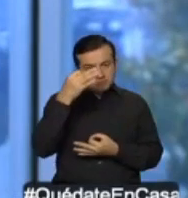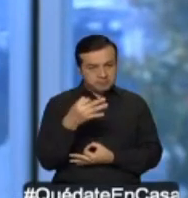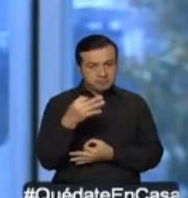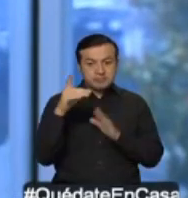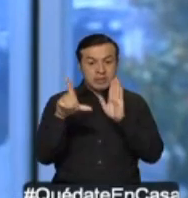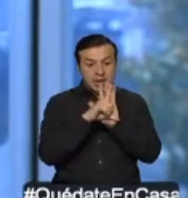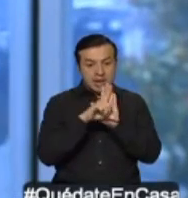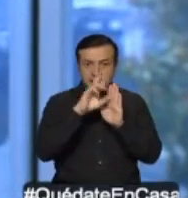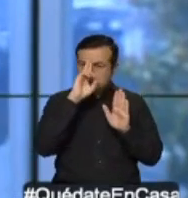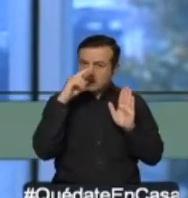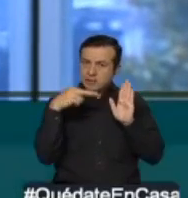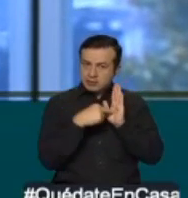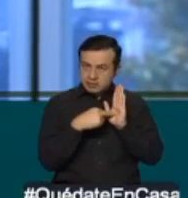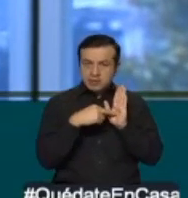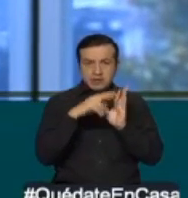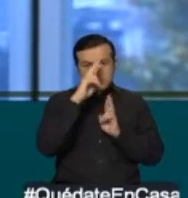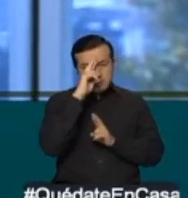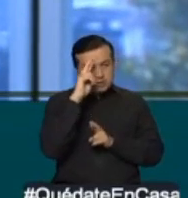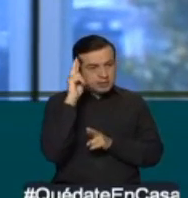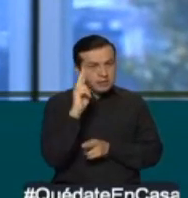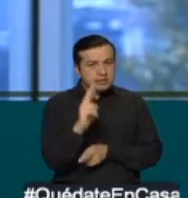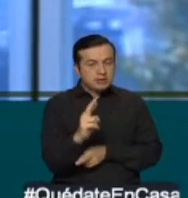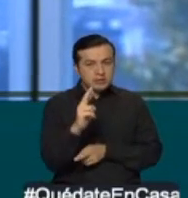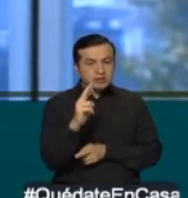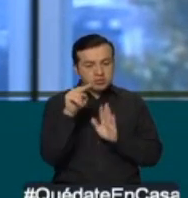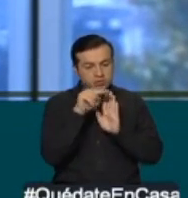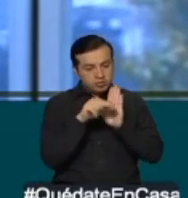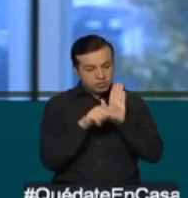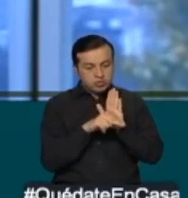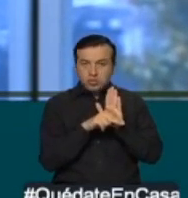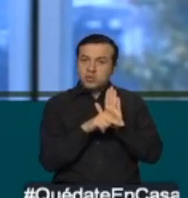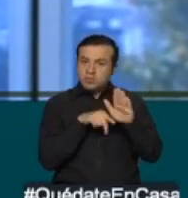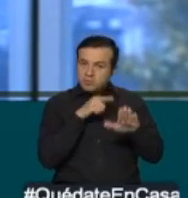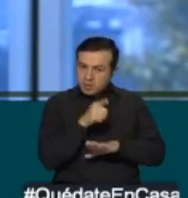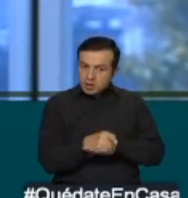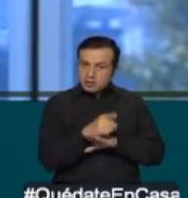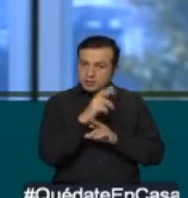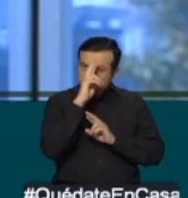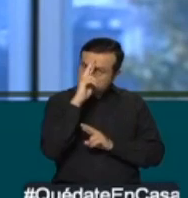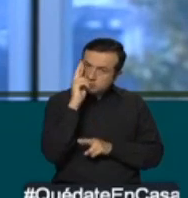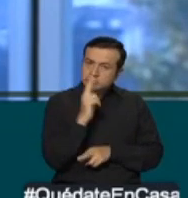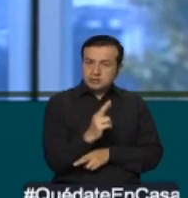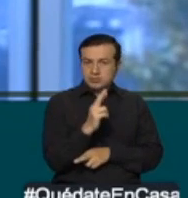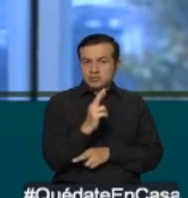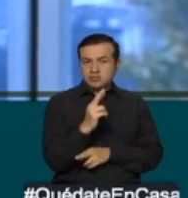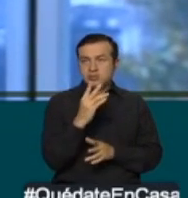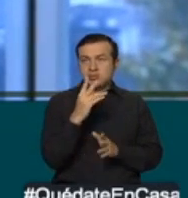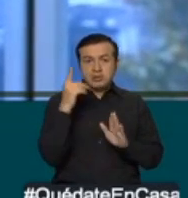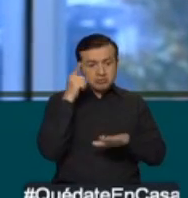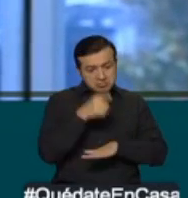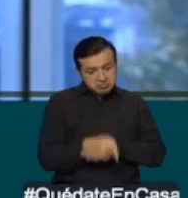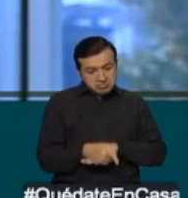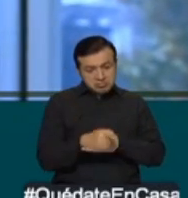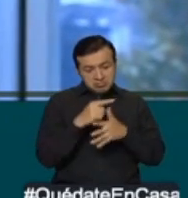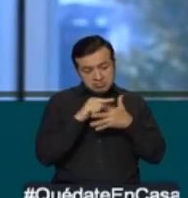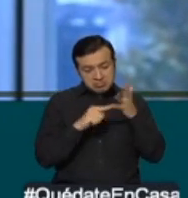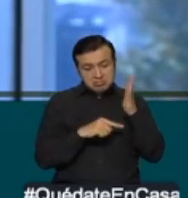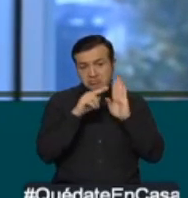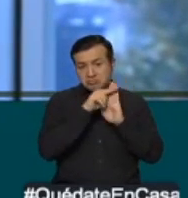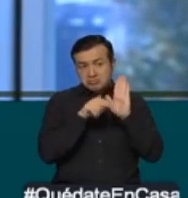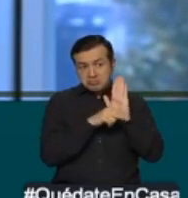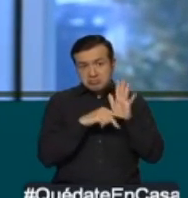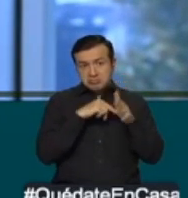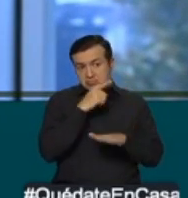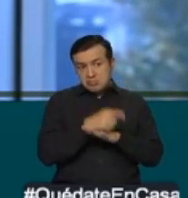de la norma respecto al cumplimiento de las medidas establecidas estas medidas no son establecidas